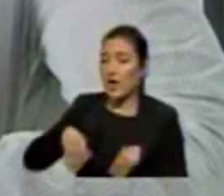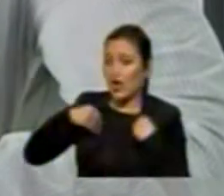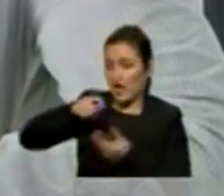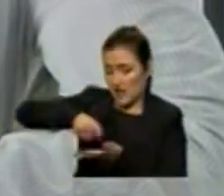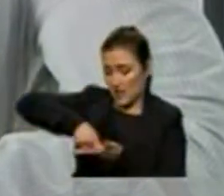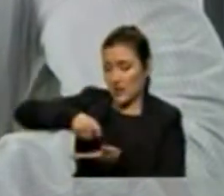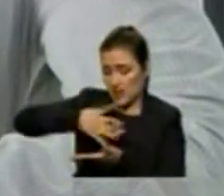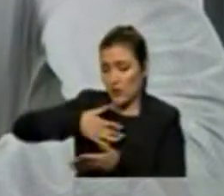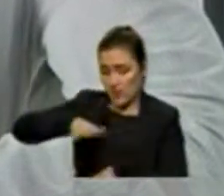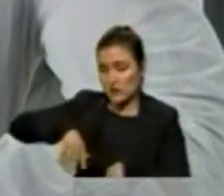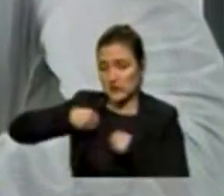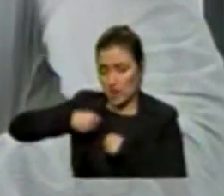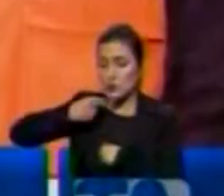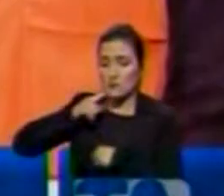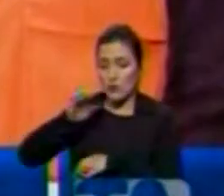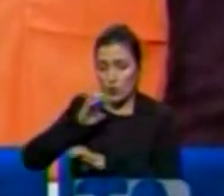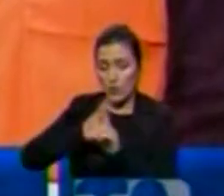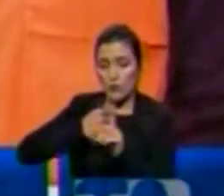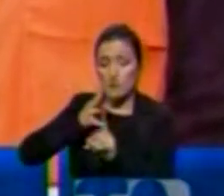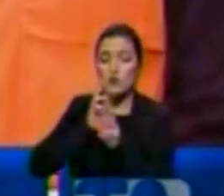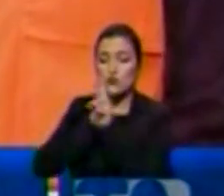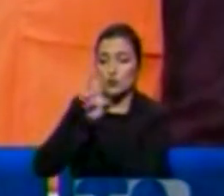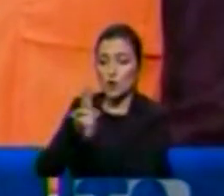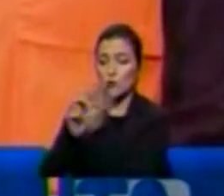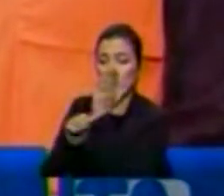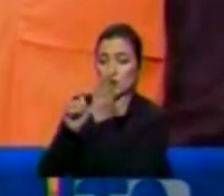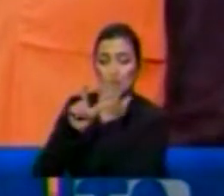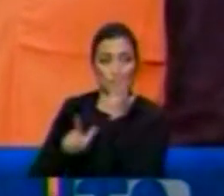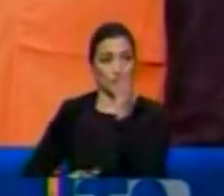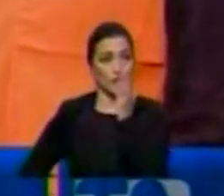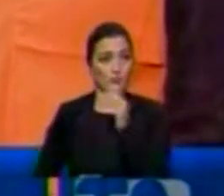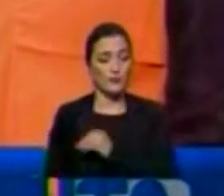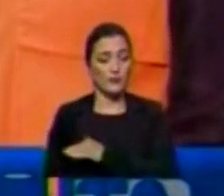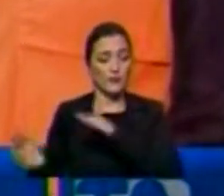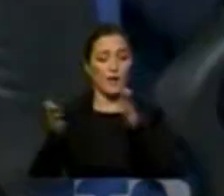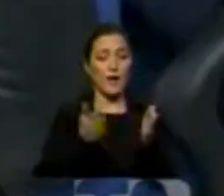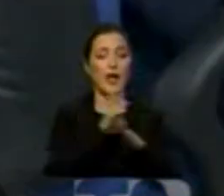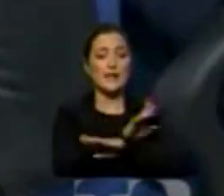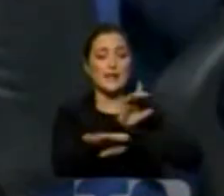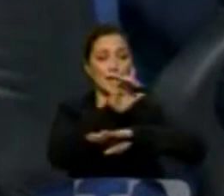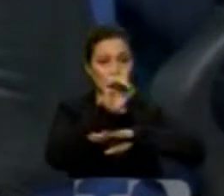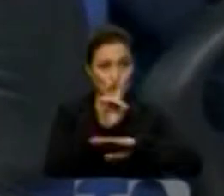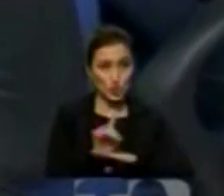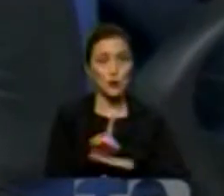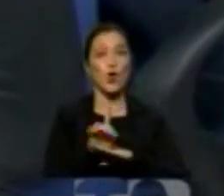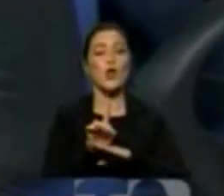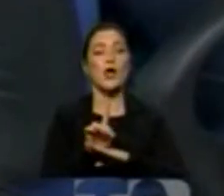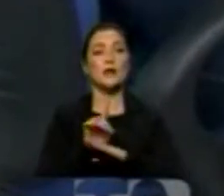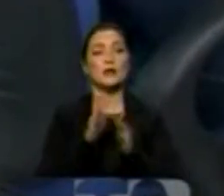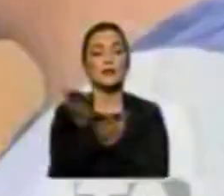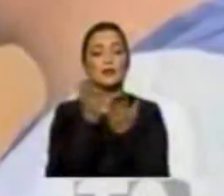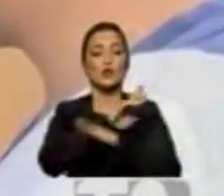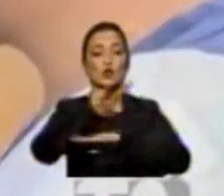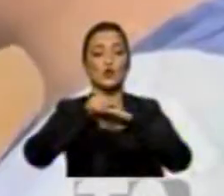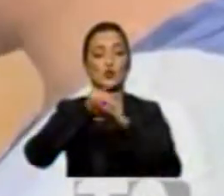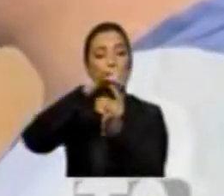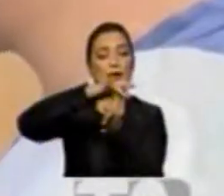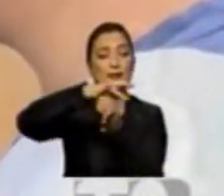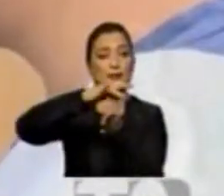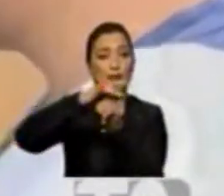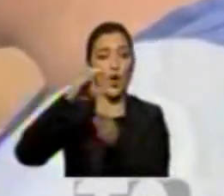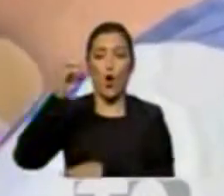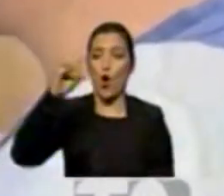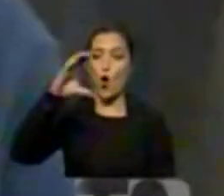resultado sea enviado al Ministerio de Salud. Mientras que la directora del Servicio Nacional de Gestión de Riesgos, Alexandra Ocles, dijo que primero se